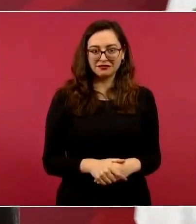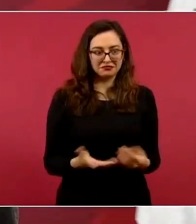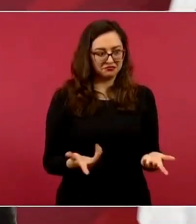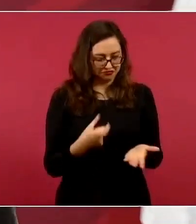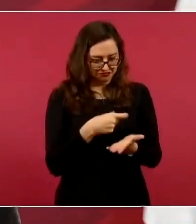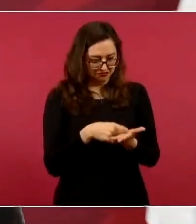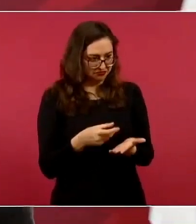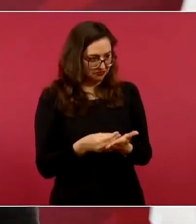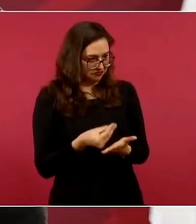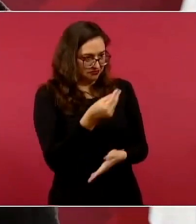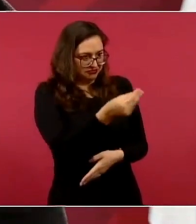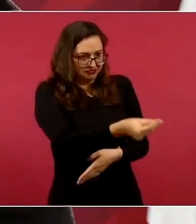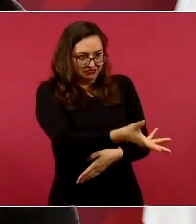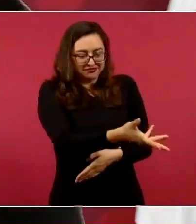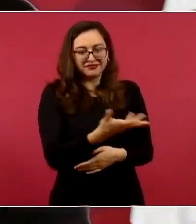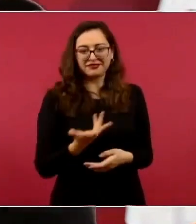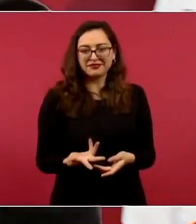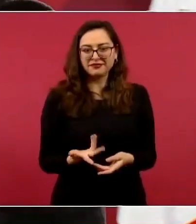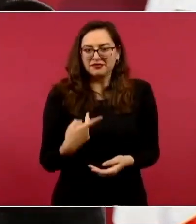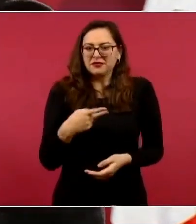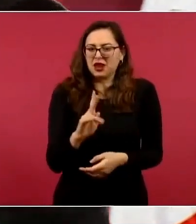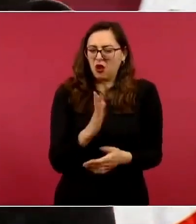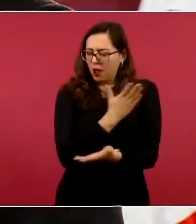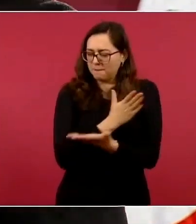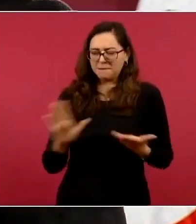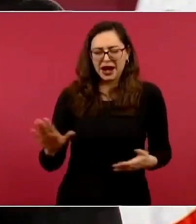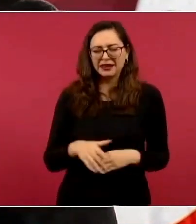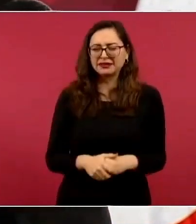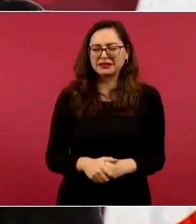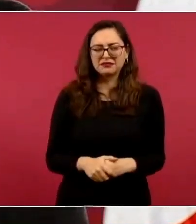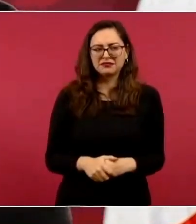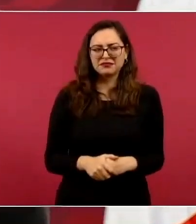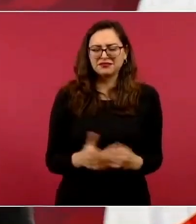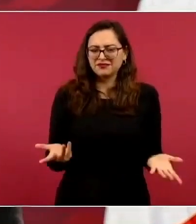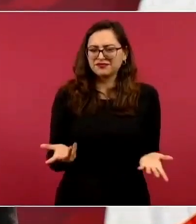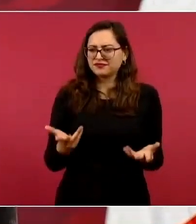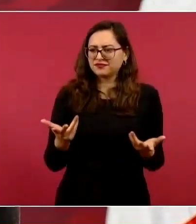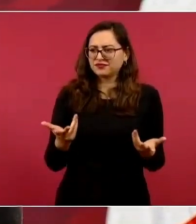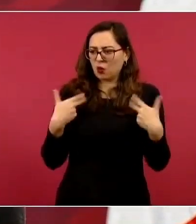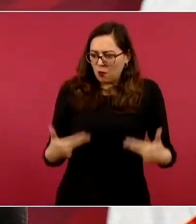¿Dónde está el amor al prójimo? ¿Dónde está el cristianismo?